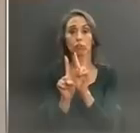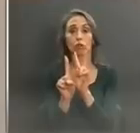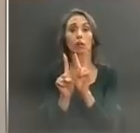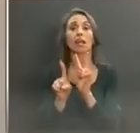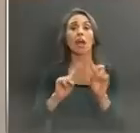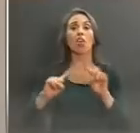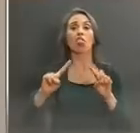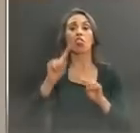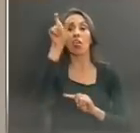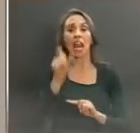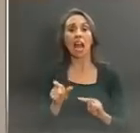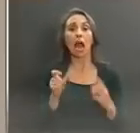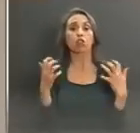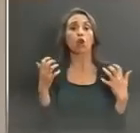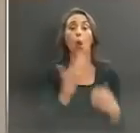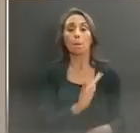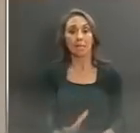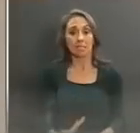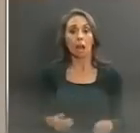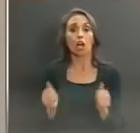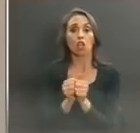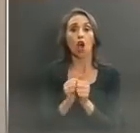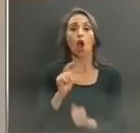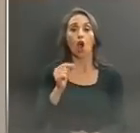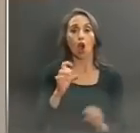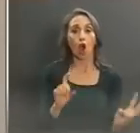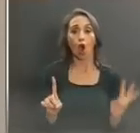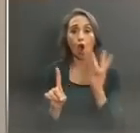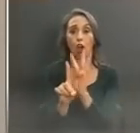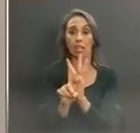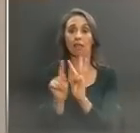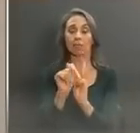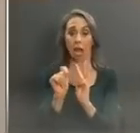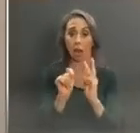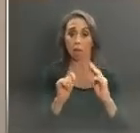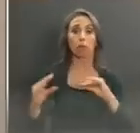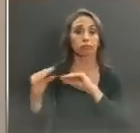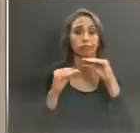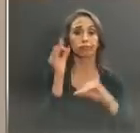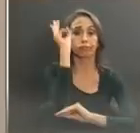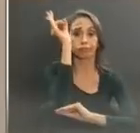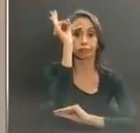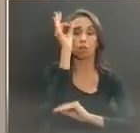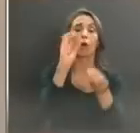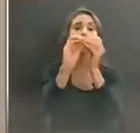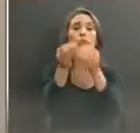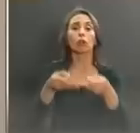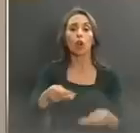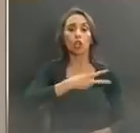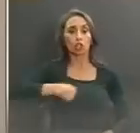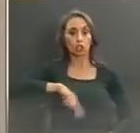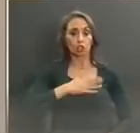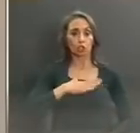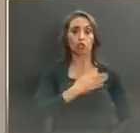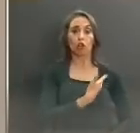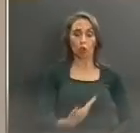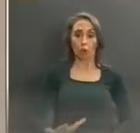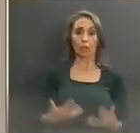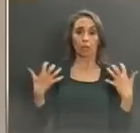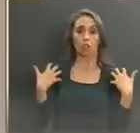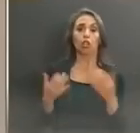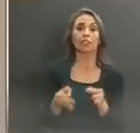delegado presidencial, con el gobernador de Tarapacá. Y la conclusión fue, nosotros como gobierno nos hacemos cargo de la